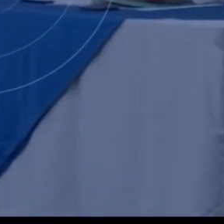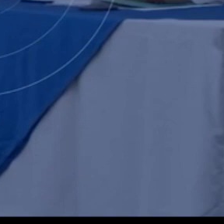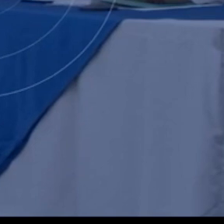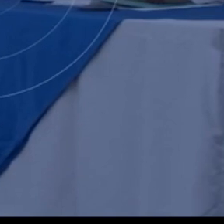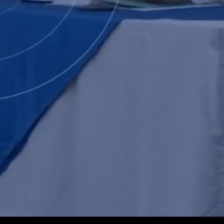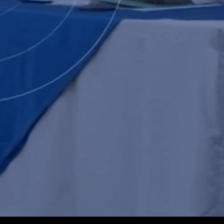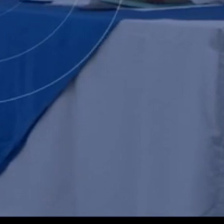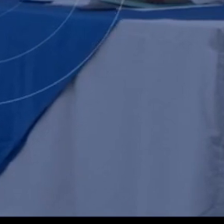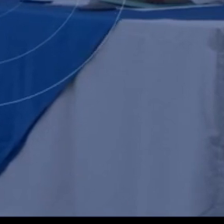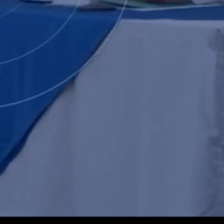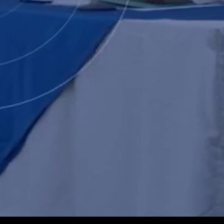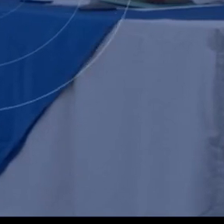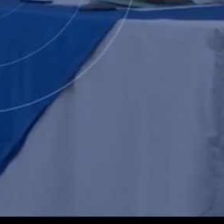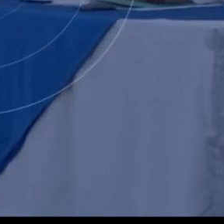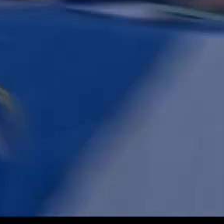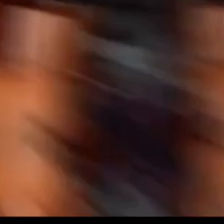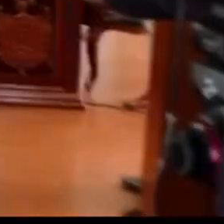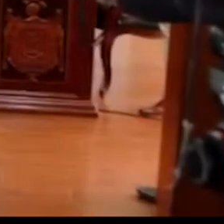Resumen semanal.